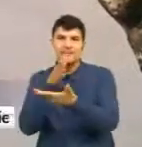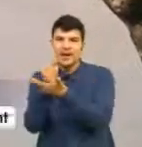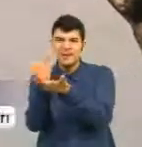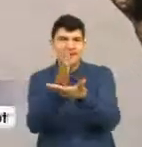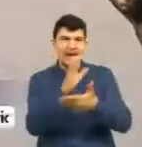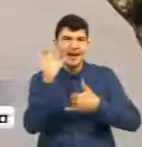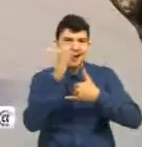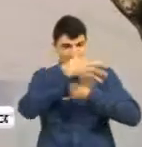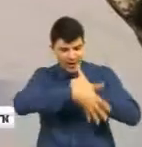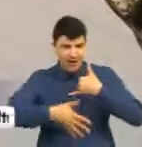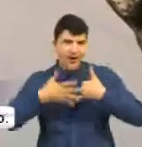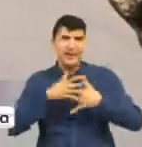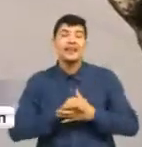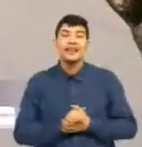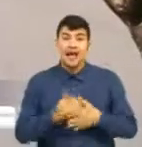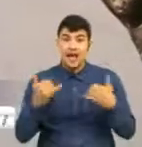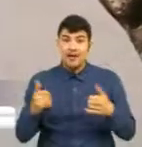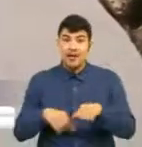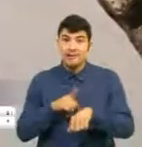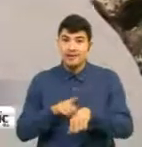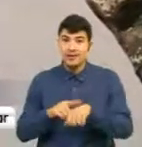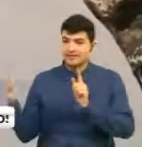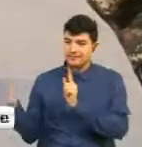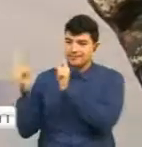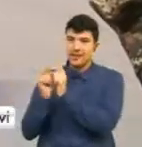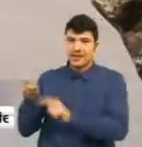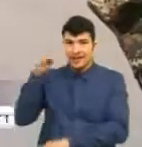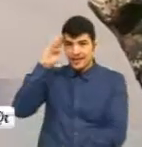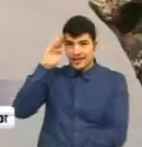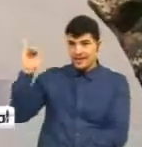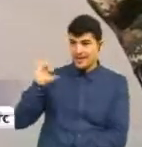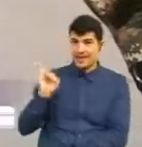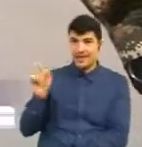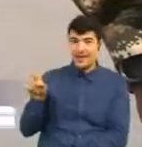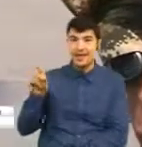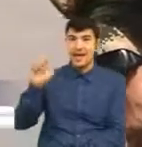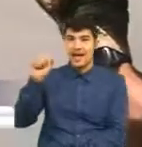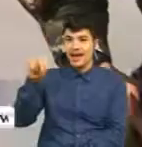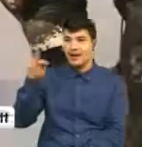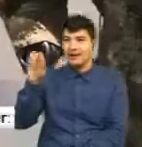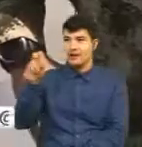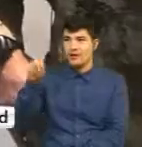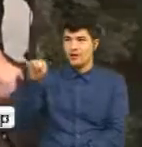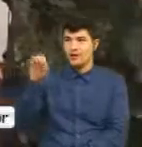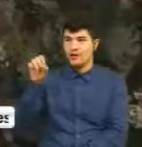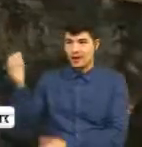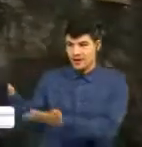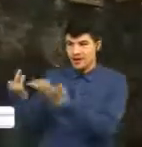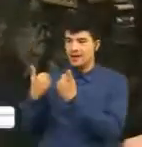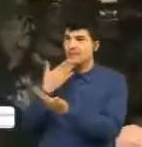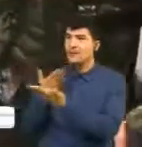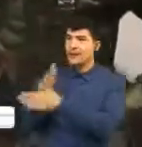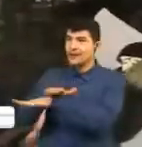nivel nacional. Nos encontramos en estos momentos con el general Antonio María Beltrán, comandante de la 30ª Brigada del Ejército Nacional. General,